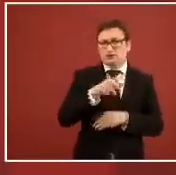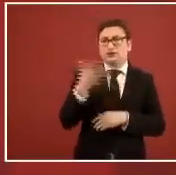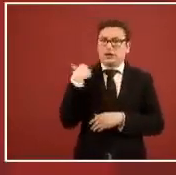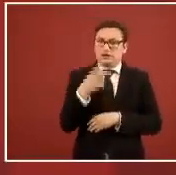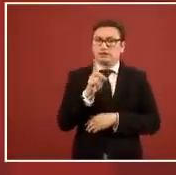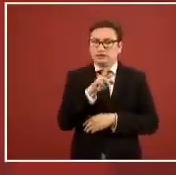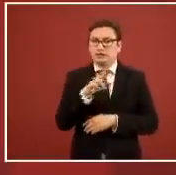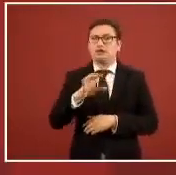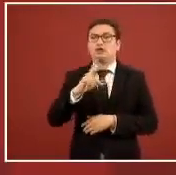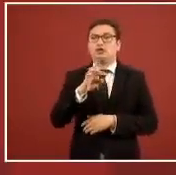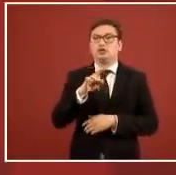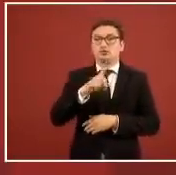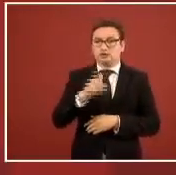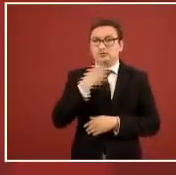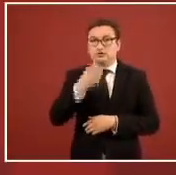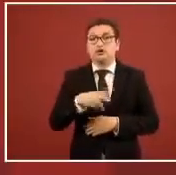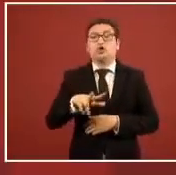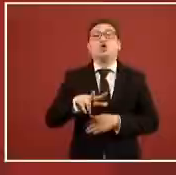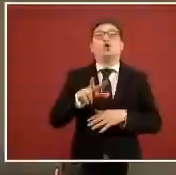Ricardo Cortés,